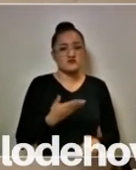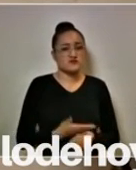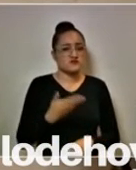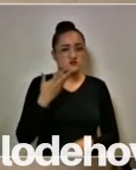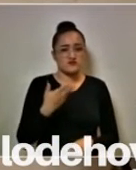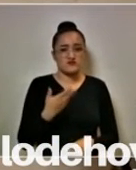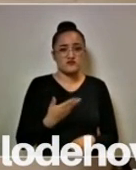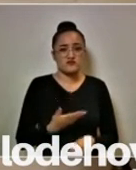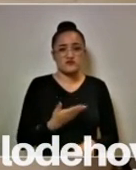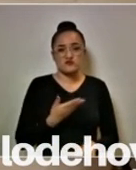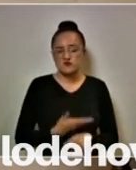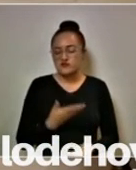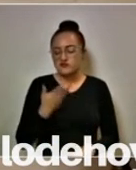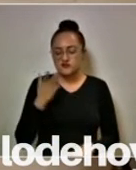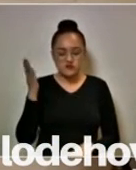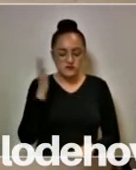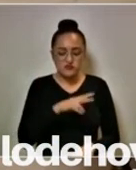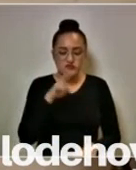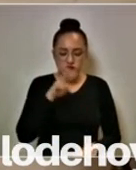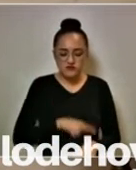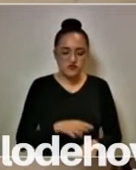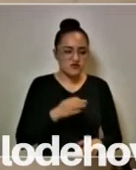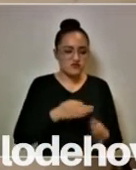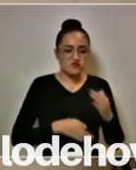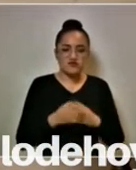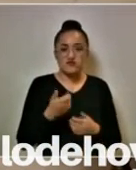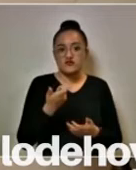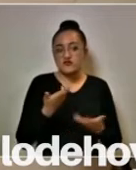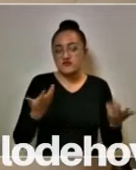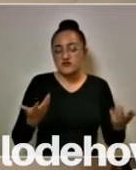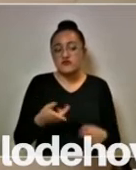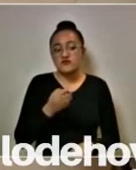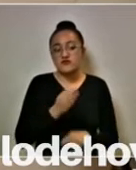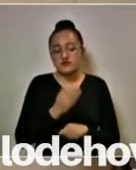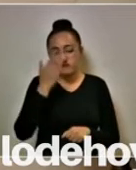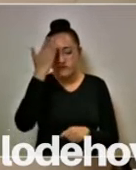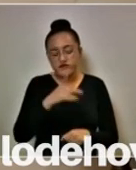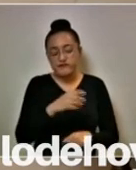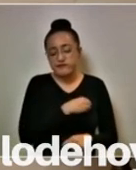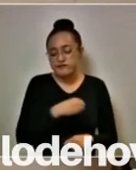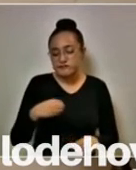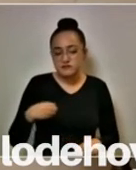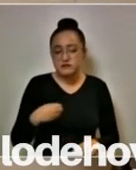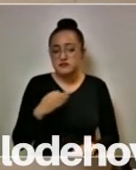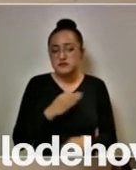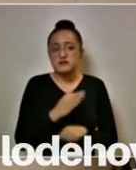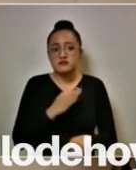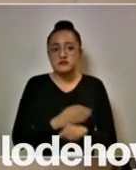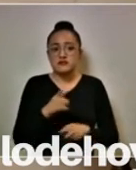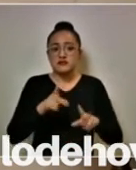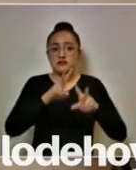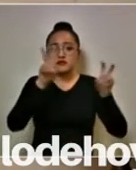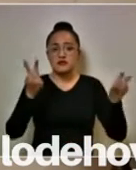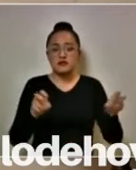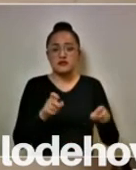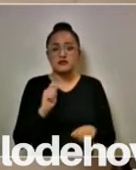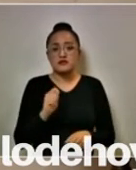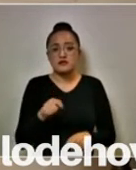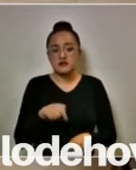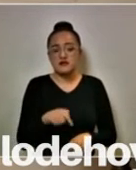muy, muy lastimadas. Pero aquí queremos, sabemos que es una obligación el tema